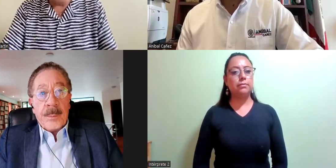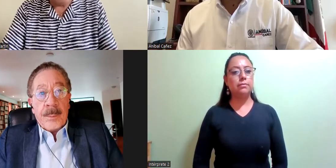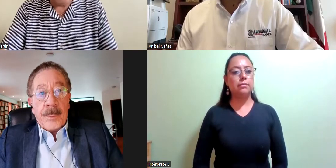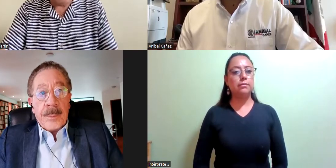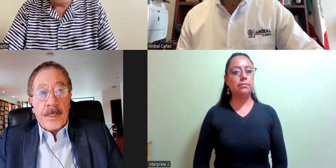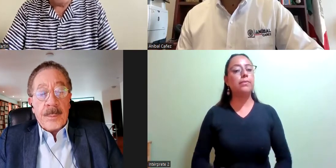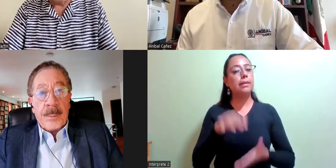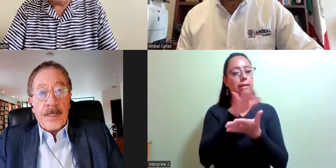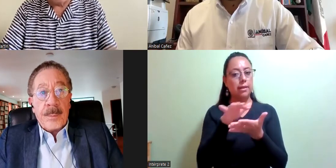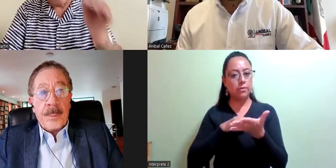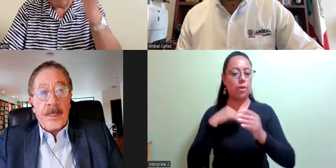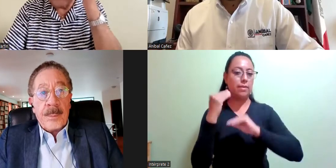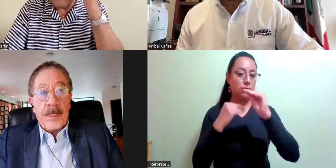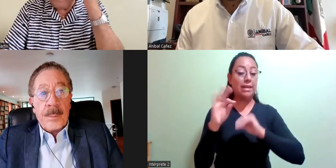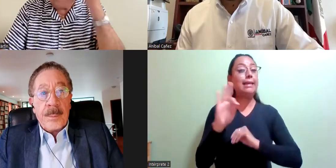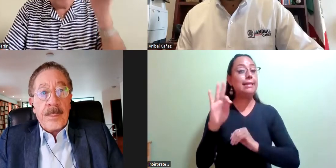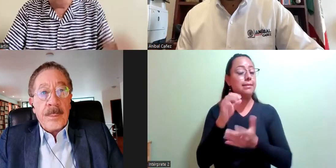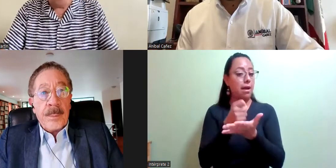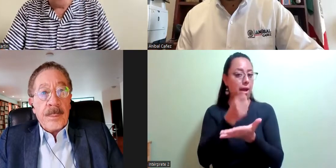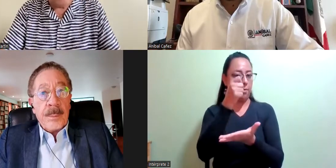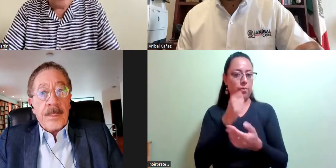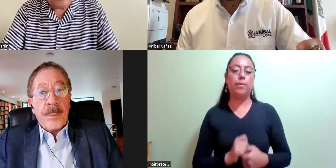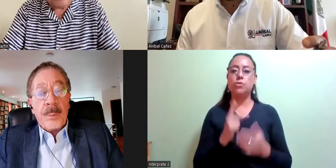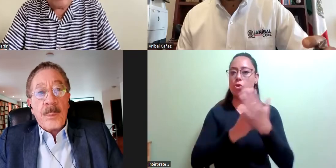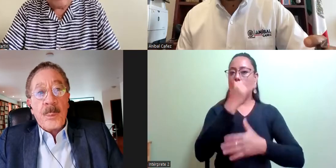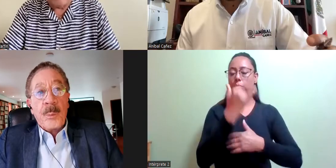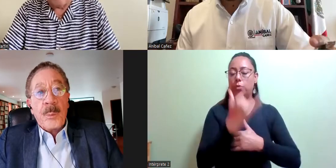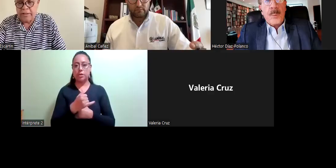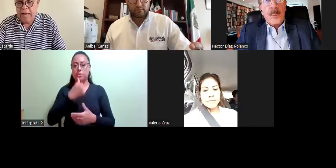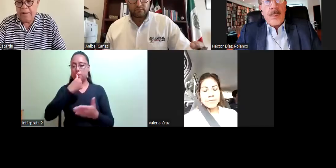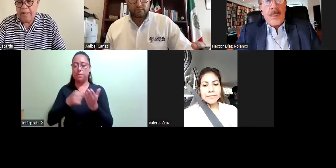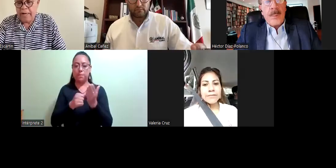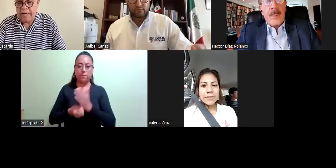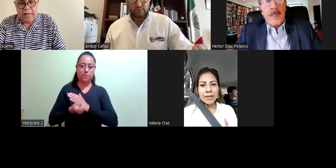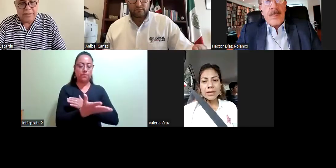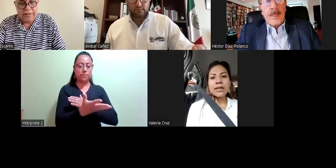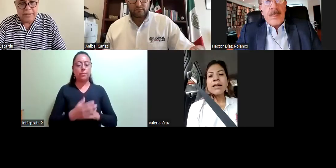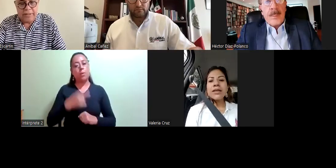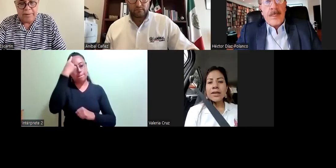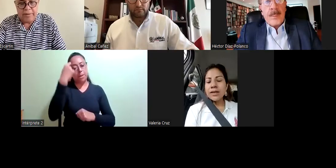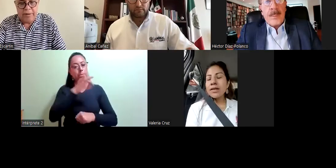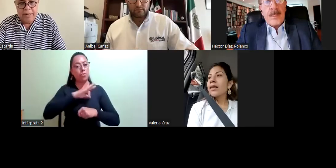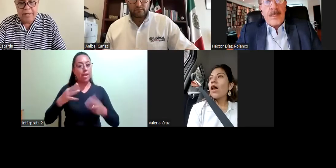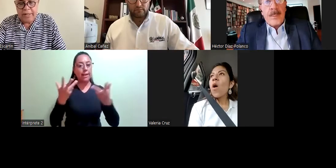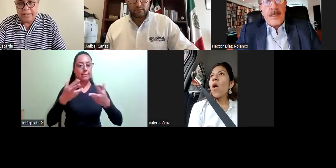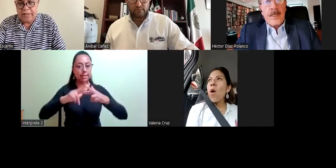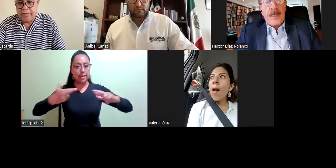Texto, lectura y discusión, en su caso aprobación del proyecto de la Carta de Intenciones para crear relaciones de